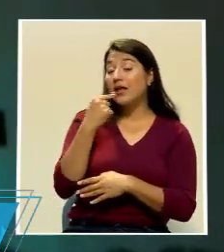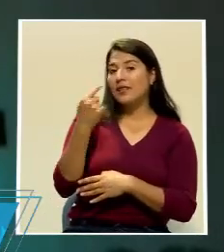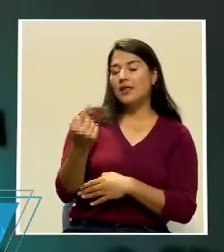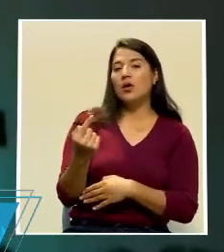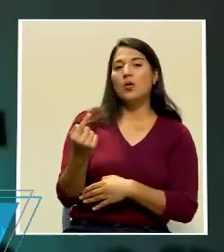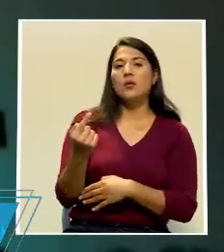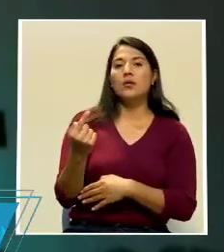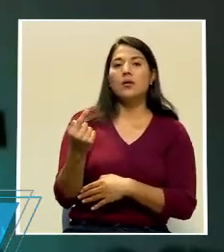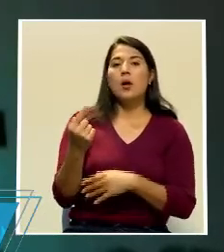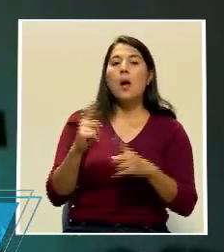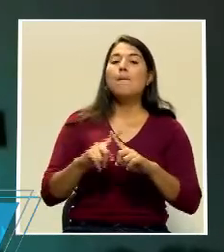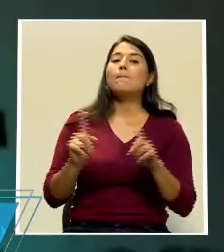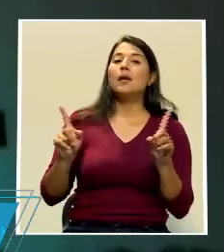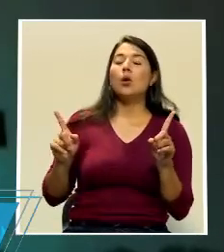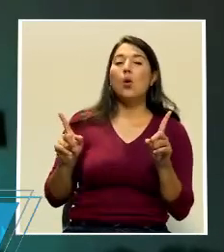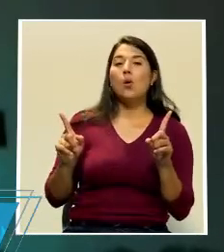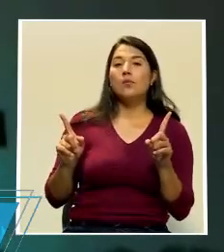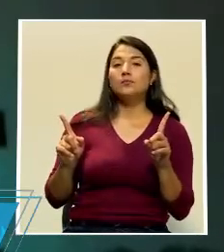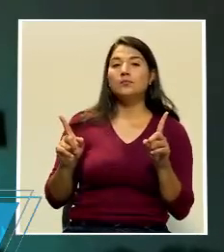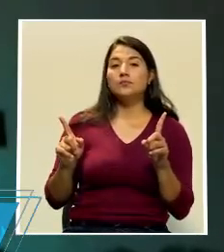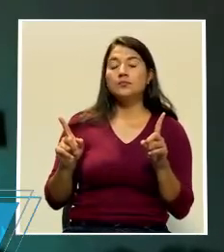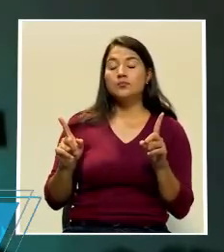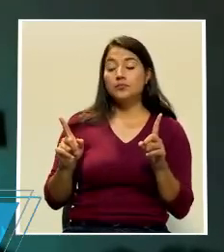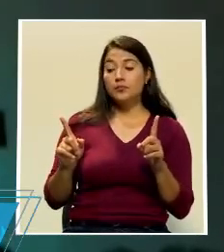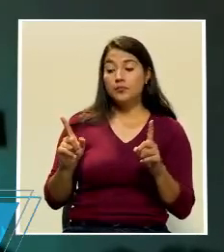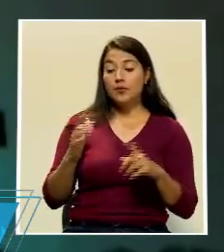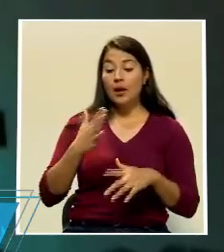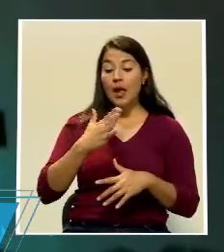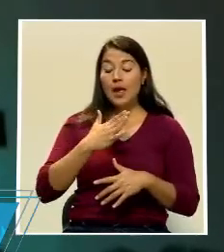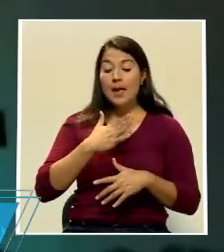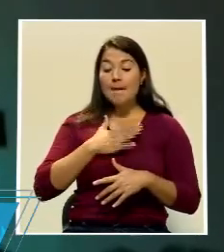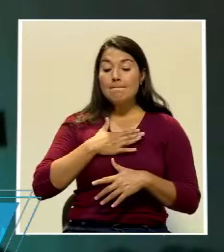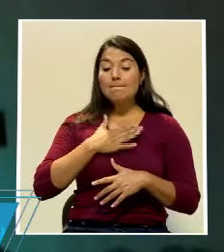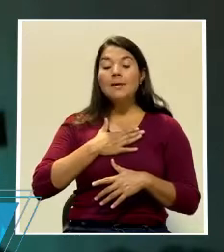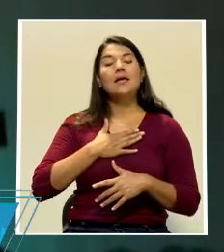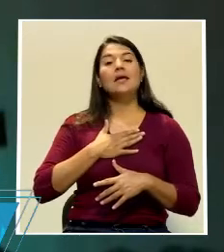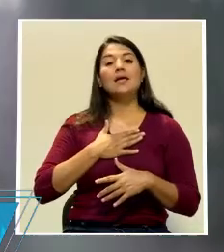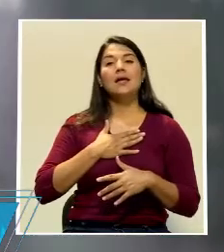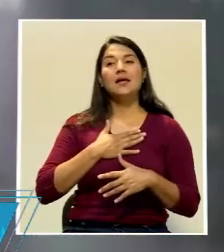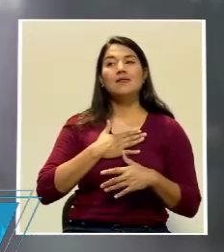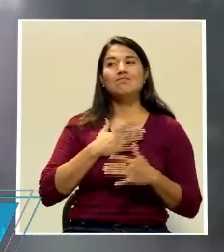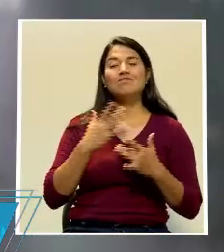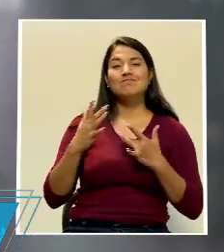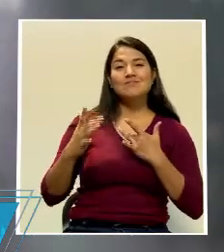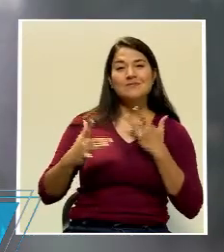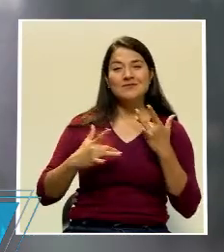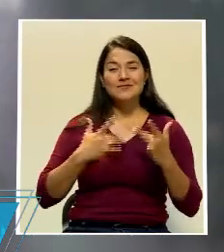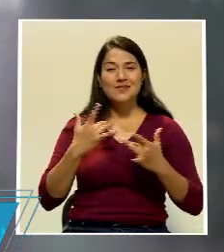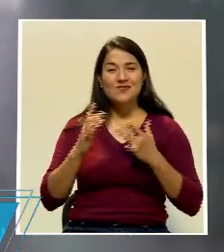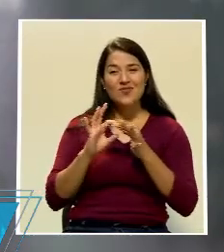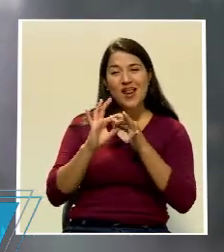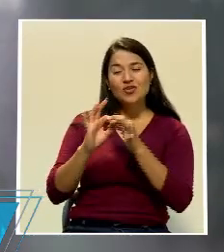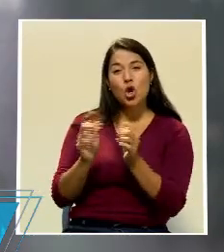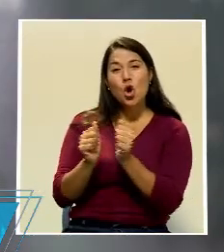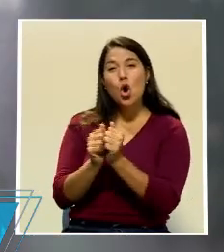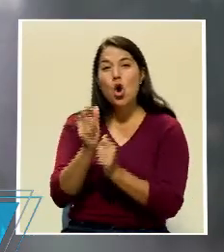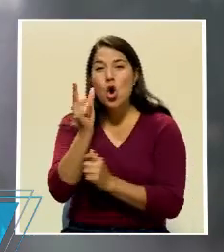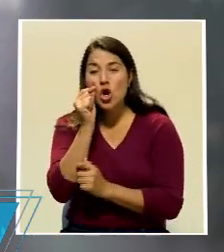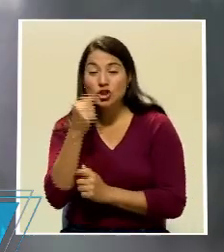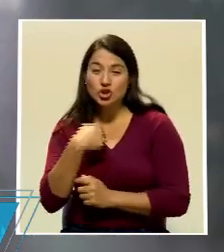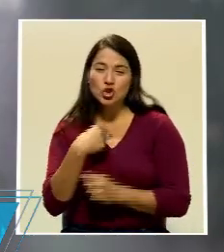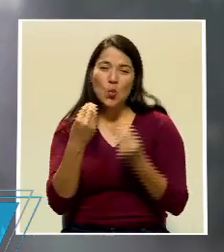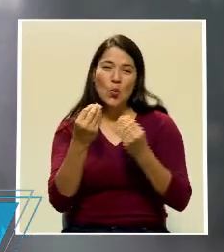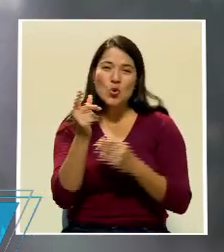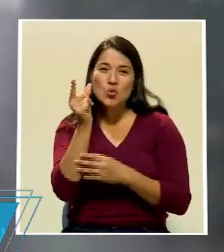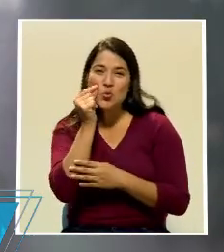shock, pero por lo menos mis motivaciones tienen que ver mucho con mi curiosidad. Yo soy como muy curiosa y a